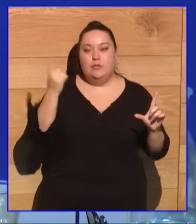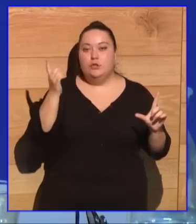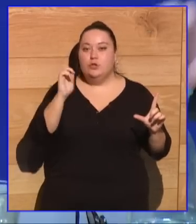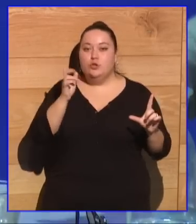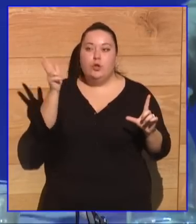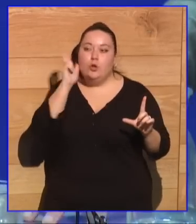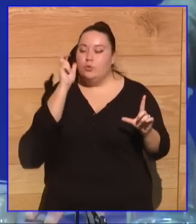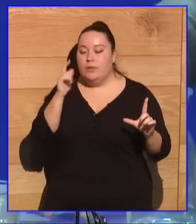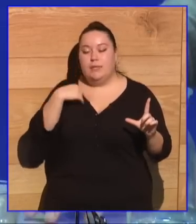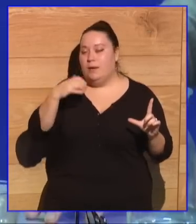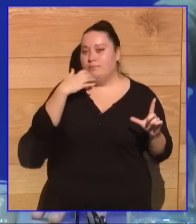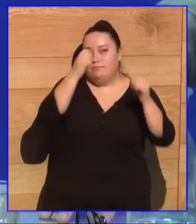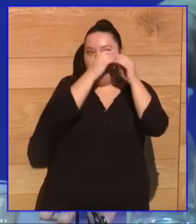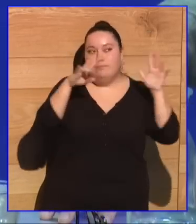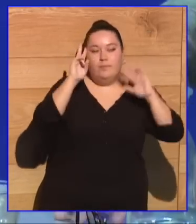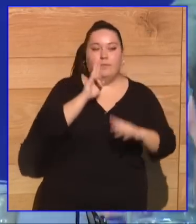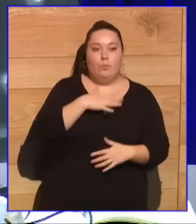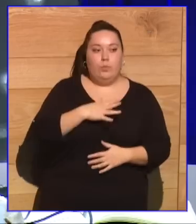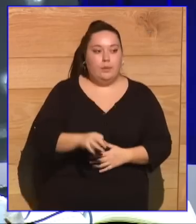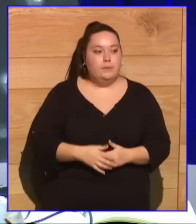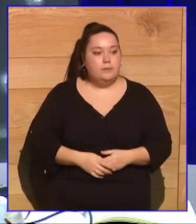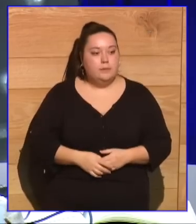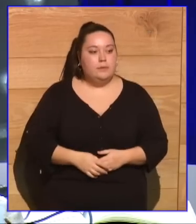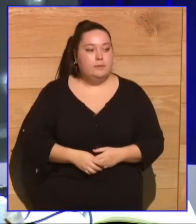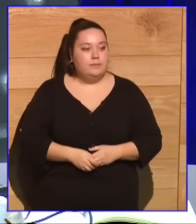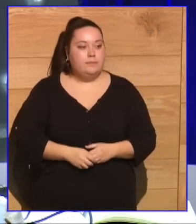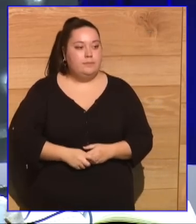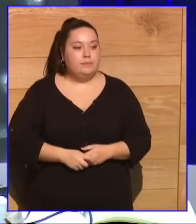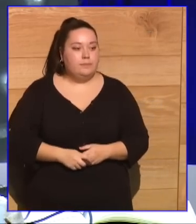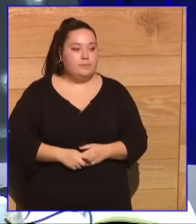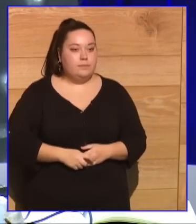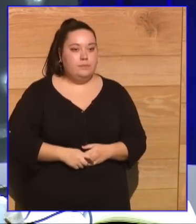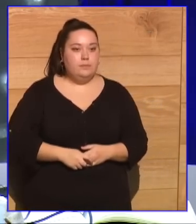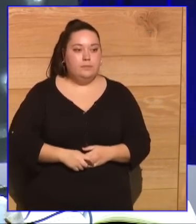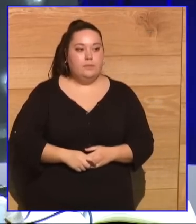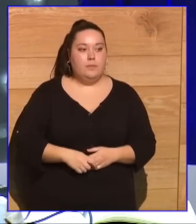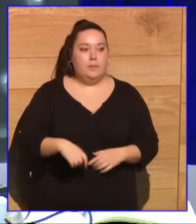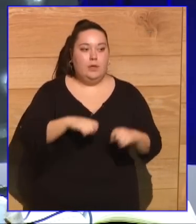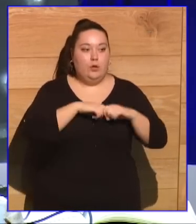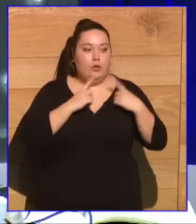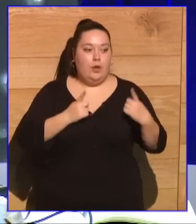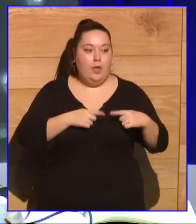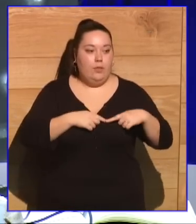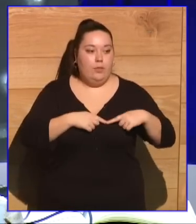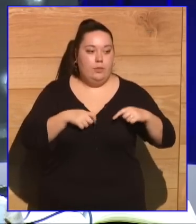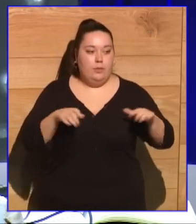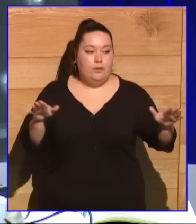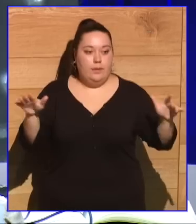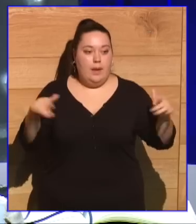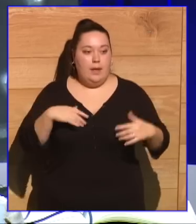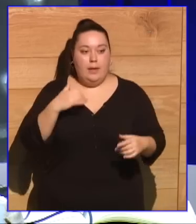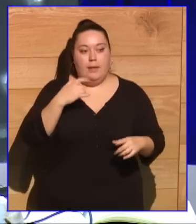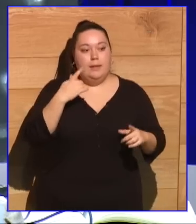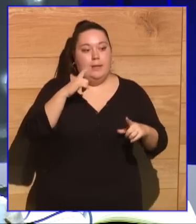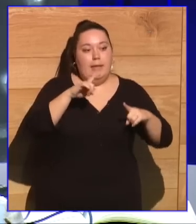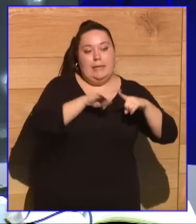banda sonora y te Casi dejas parece llevar por una ella. prolongación a su manera del Corazón del Ángel, tanto en lo estilístico como en lo temático, porque es